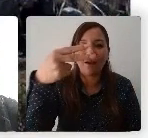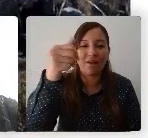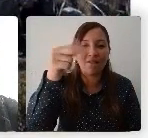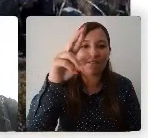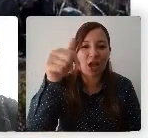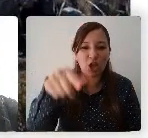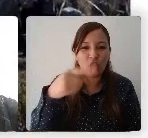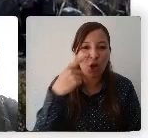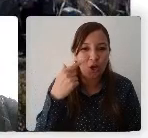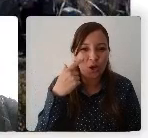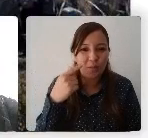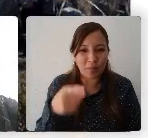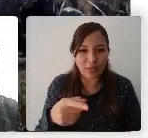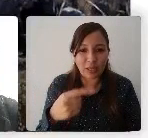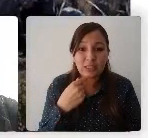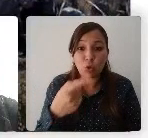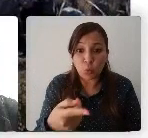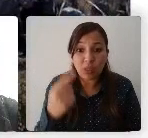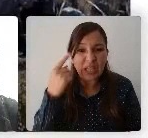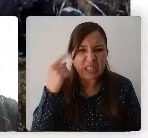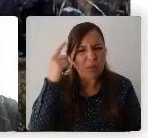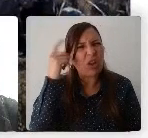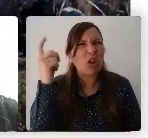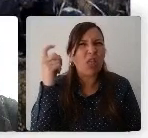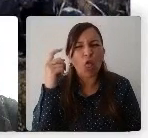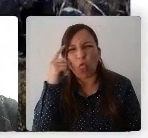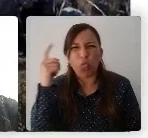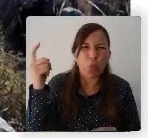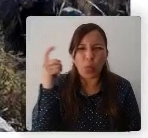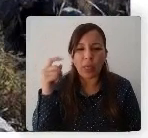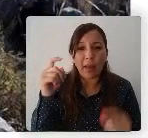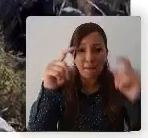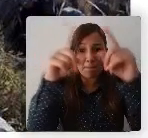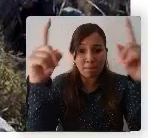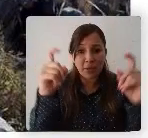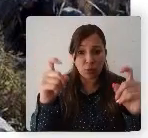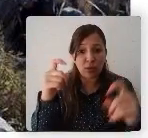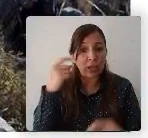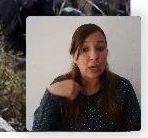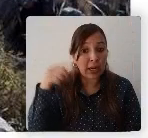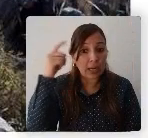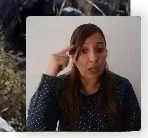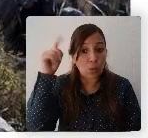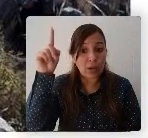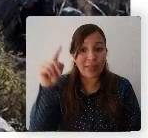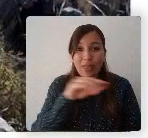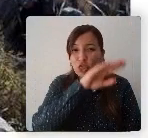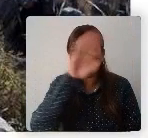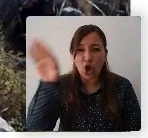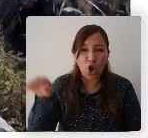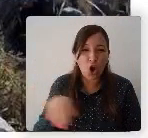Así que, por favor, los invito a que lo puedan hacer ahora. Y recuerden que después de este